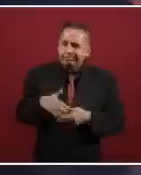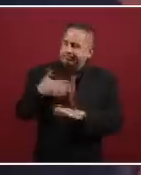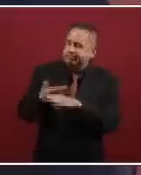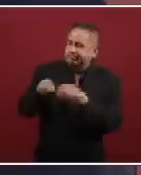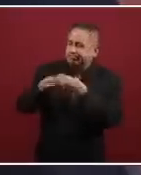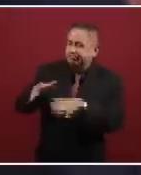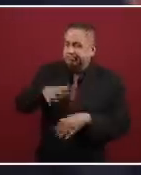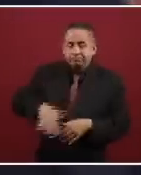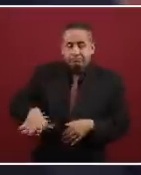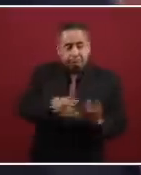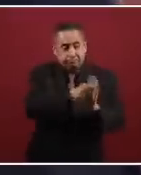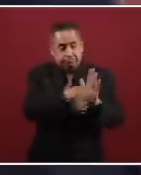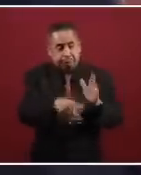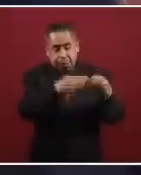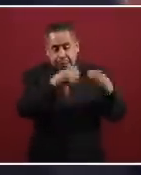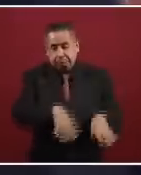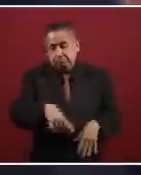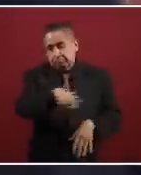al periódico.